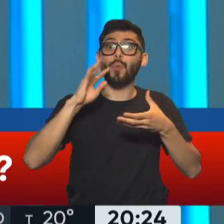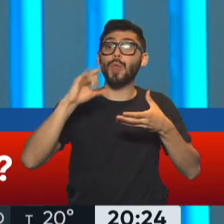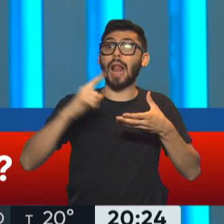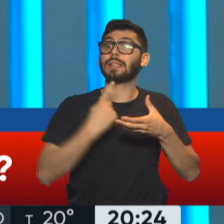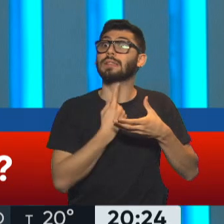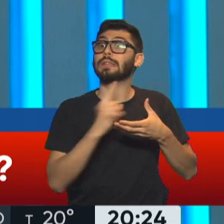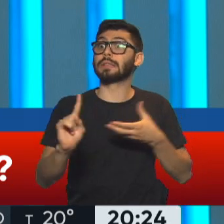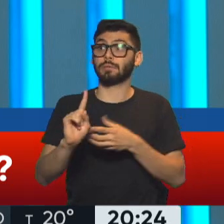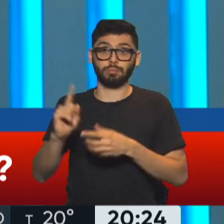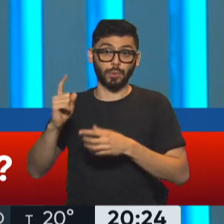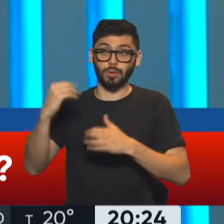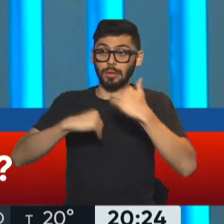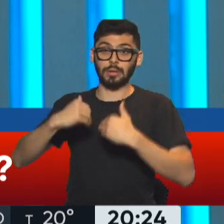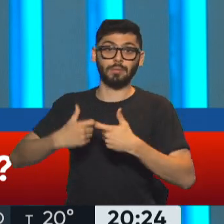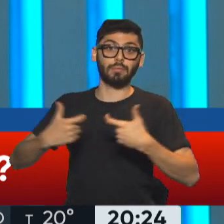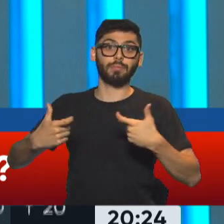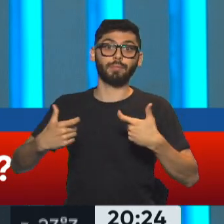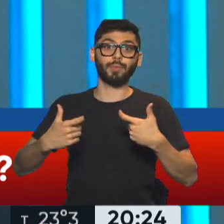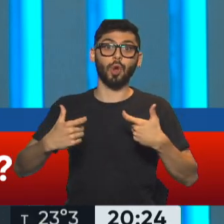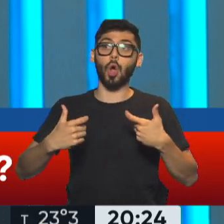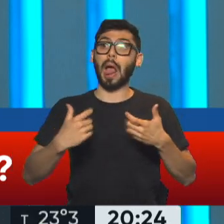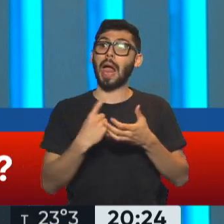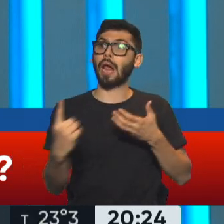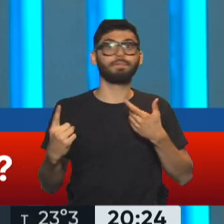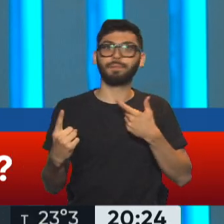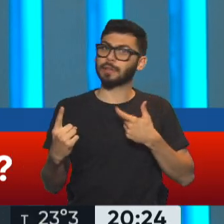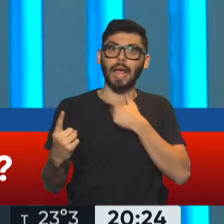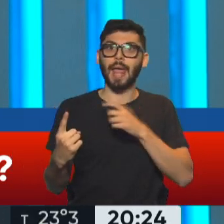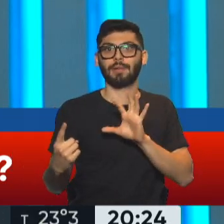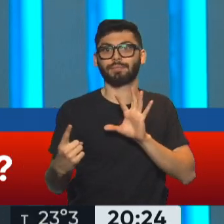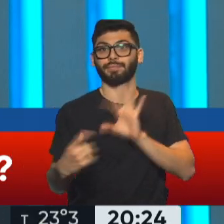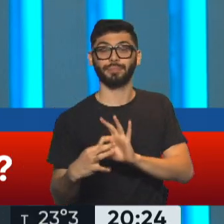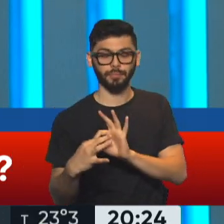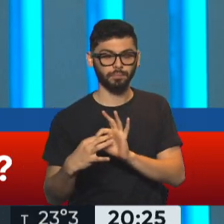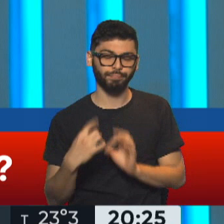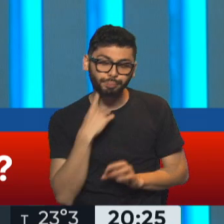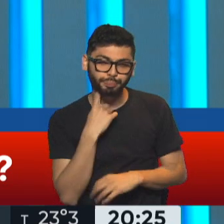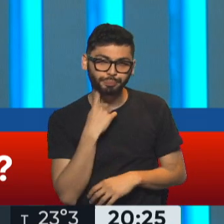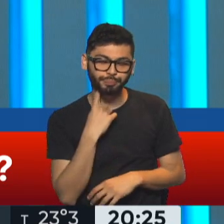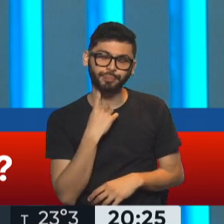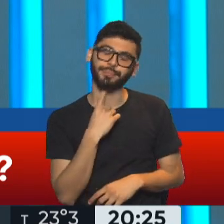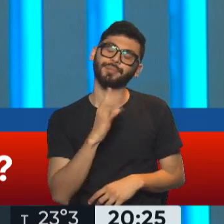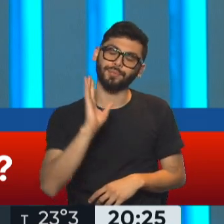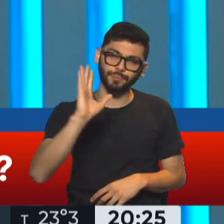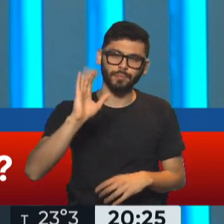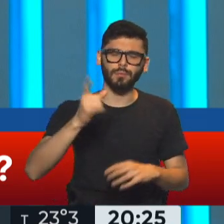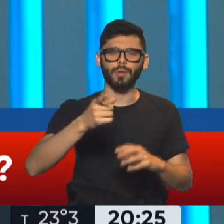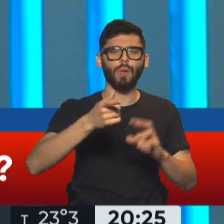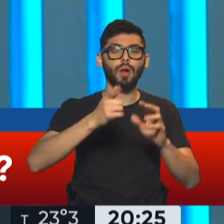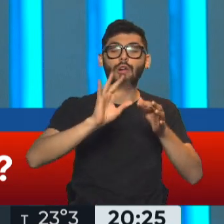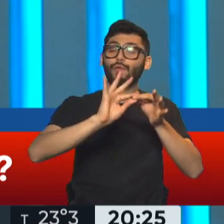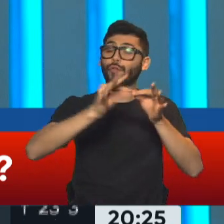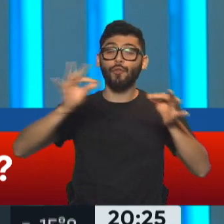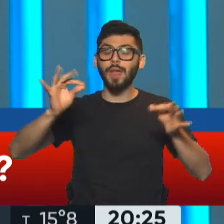fecha. Perder, no quiso ir, y Mauricio Macri quería que vaya. Ahora, de todas las frases, la que más me llamó